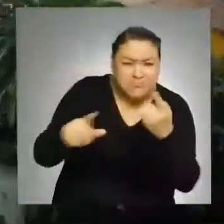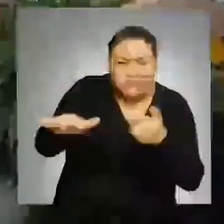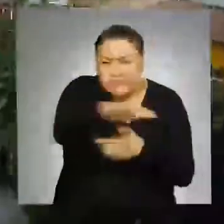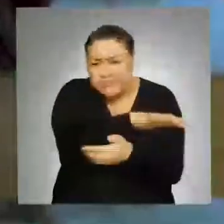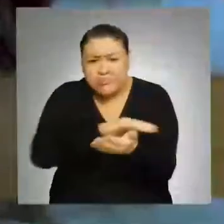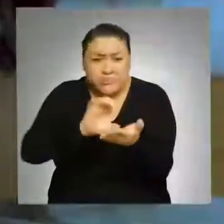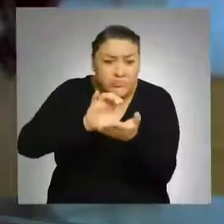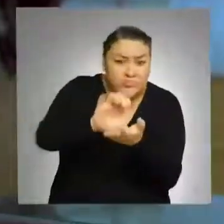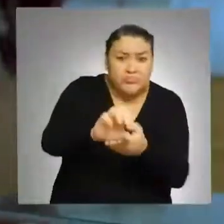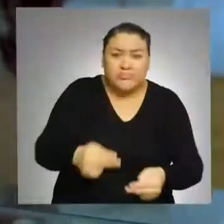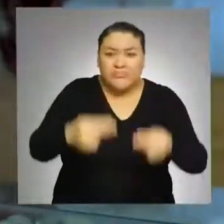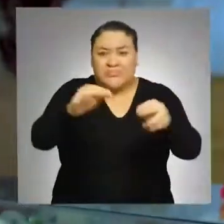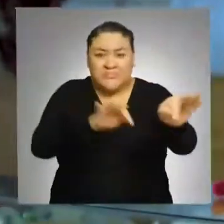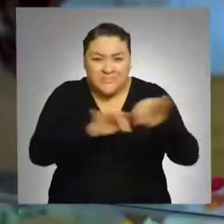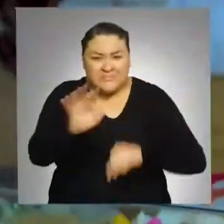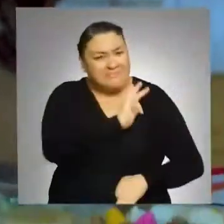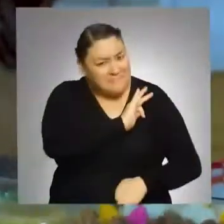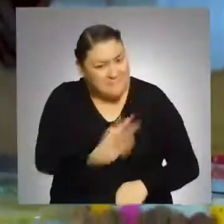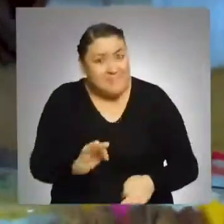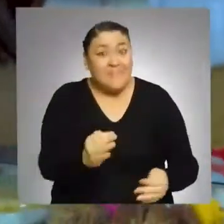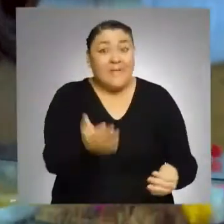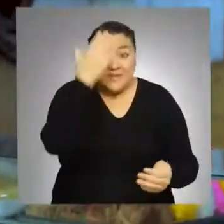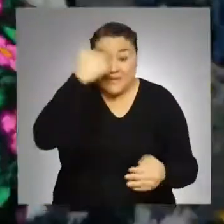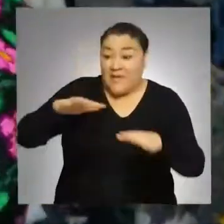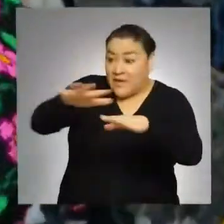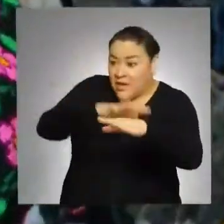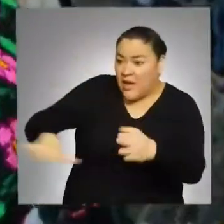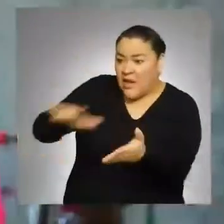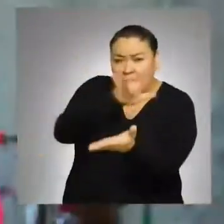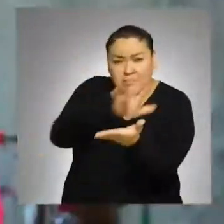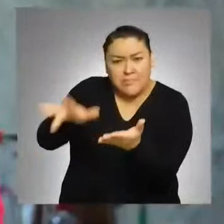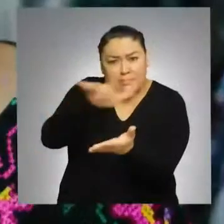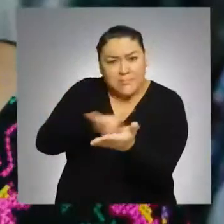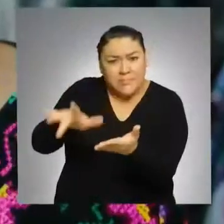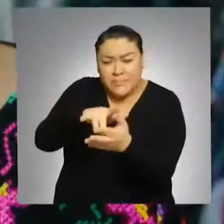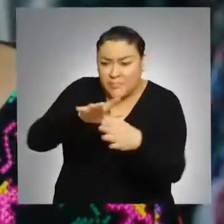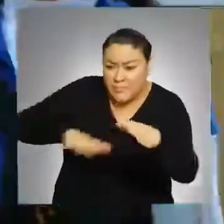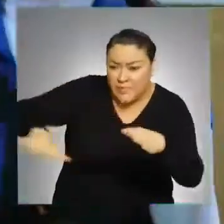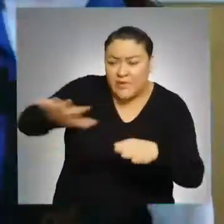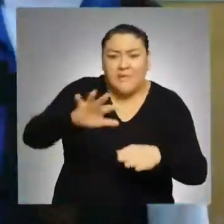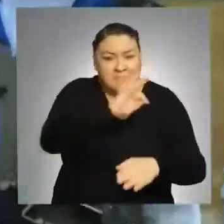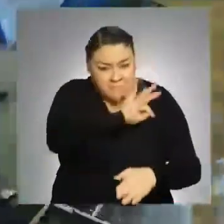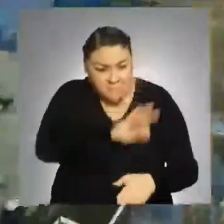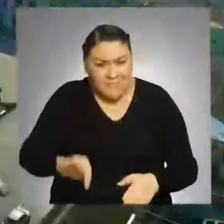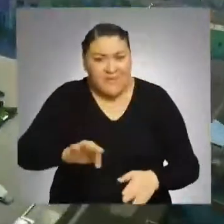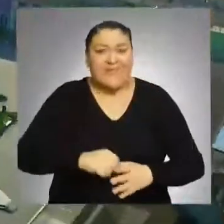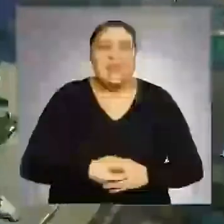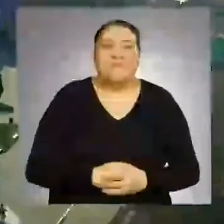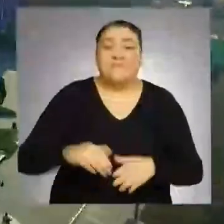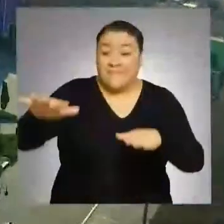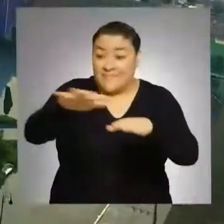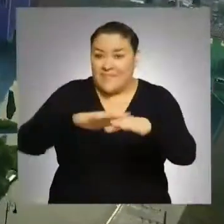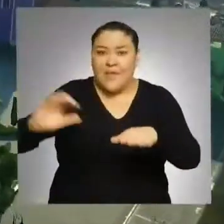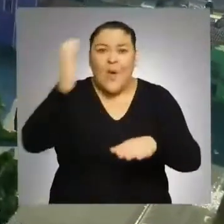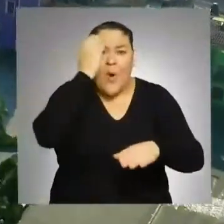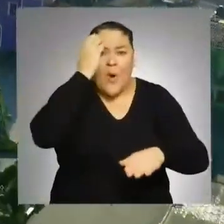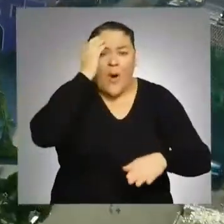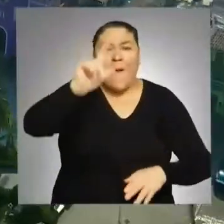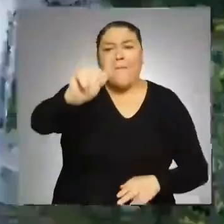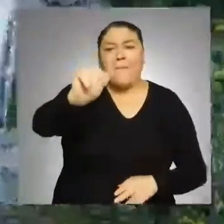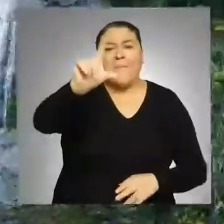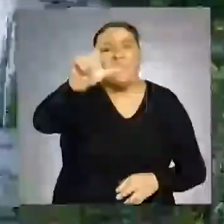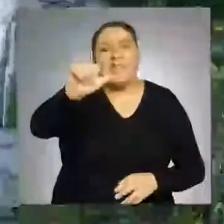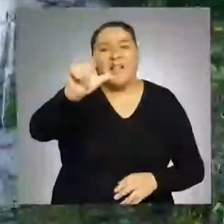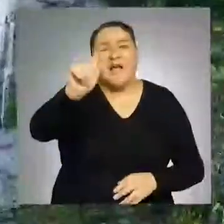destino turístico y de inversiones. Impulsar la recuperación de la economía local está en nuestras manos. Vive